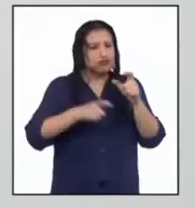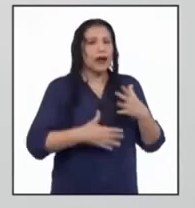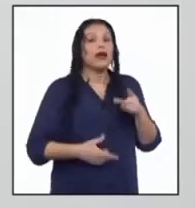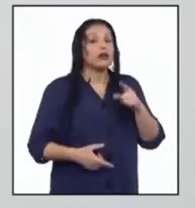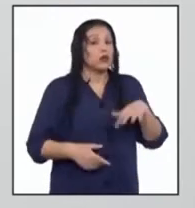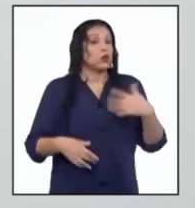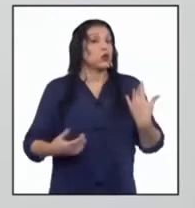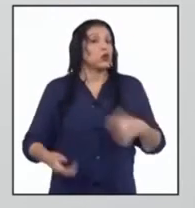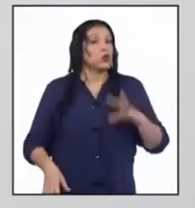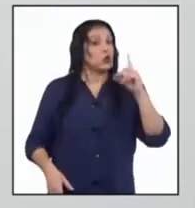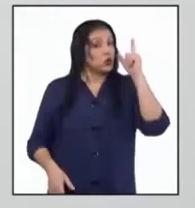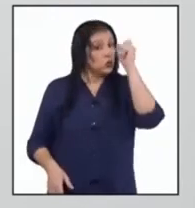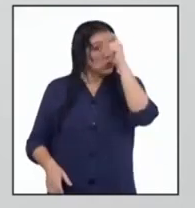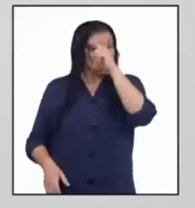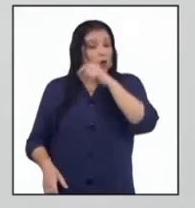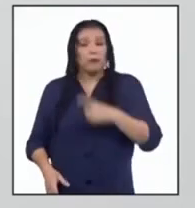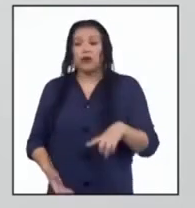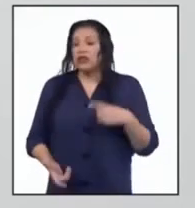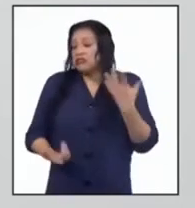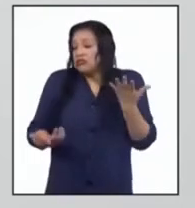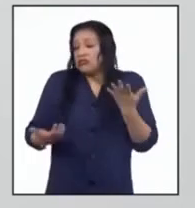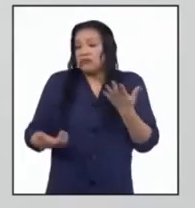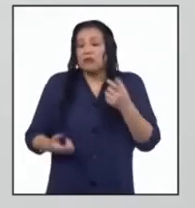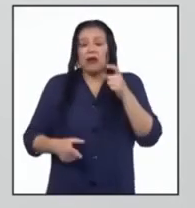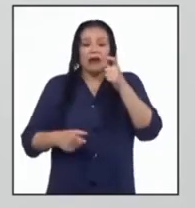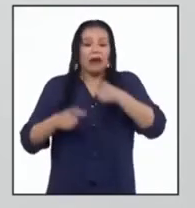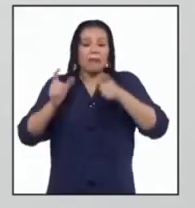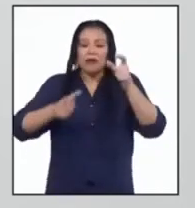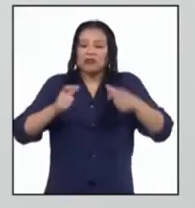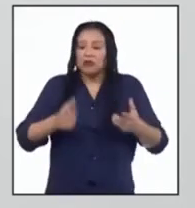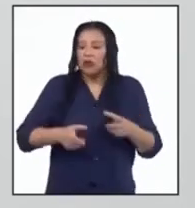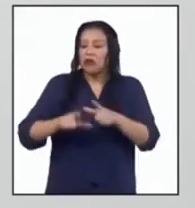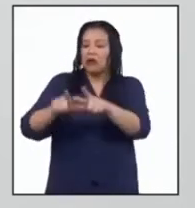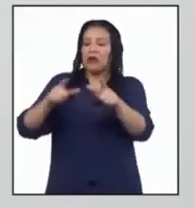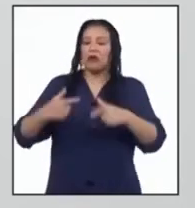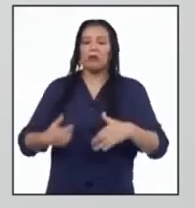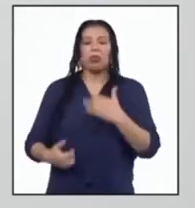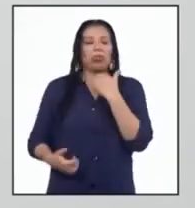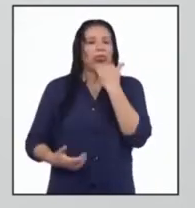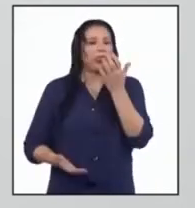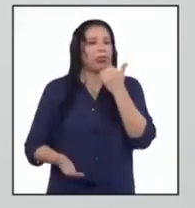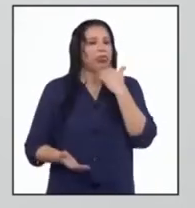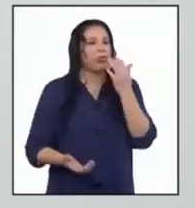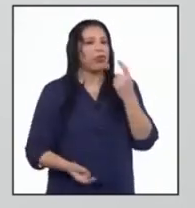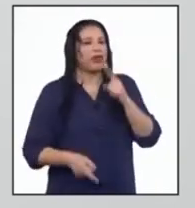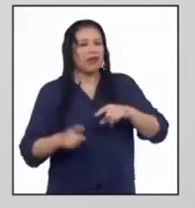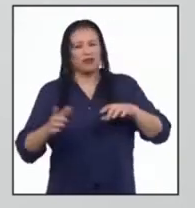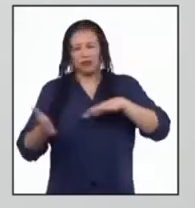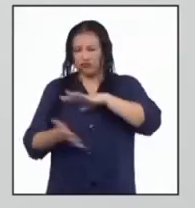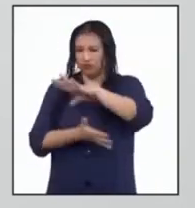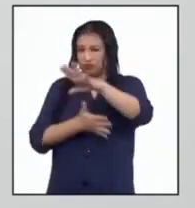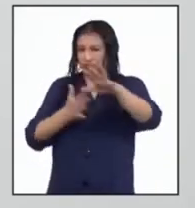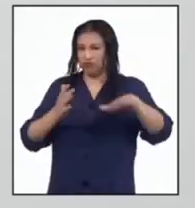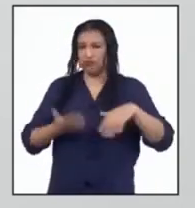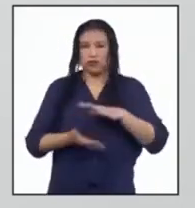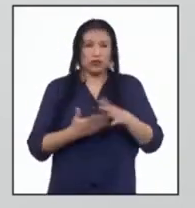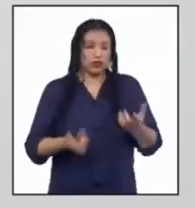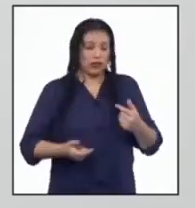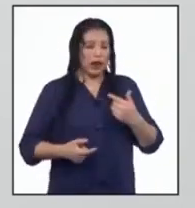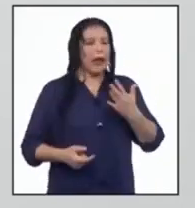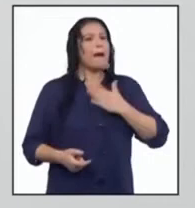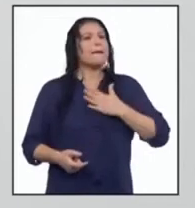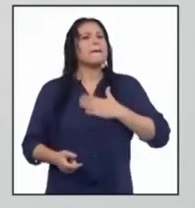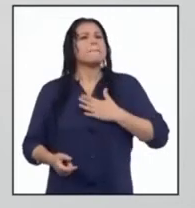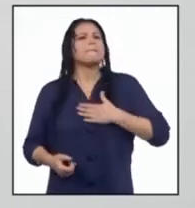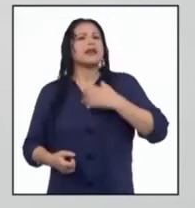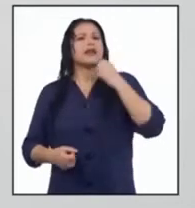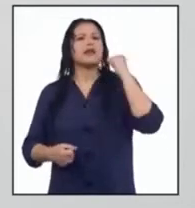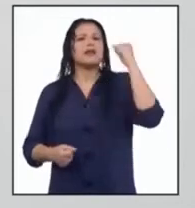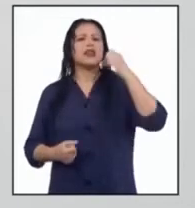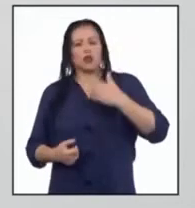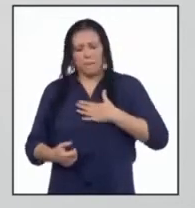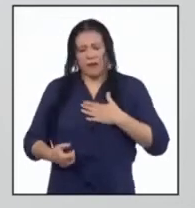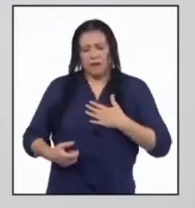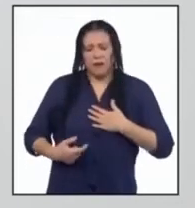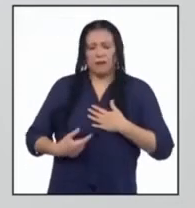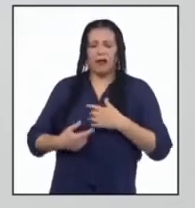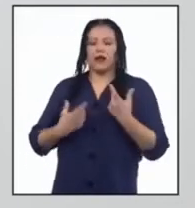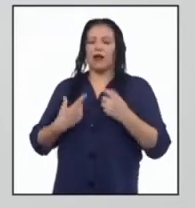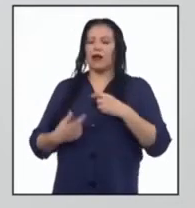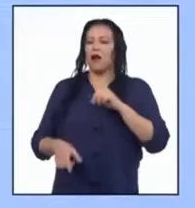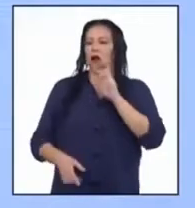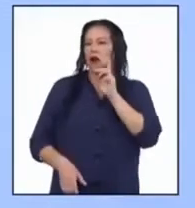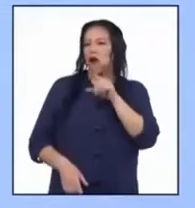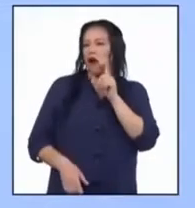complicado, porque cada quien haría lo que le diera la gana. Y todo sería pensar en uno mismo y sacar ventaja